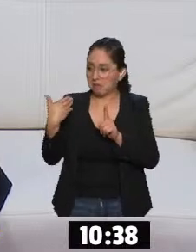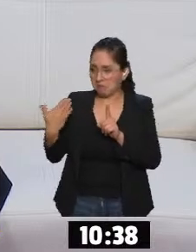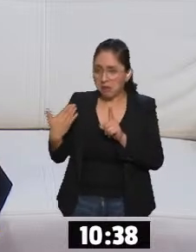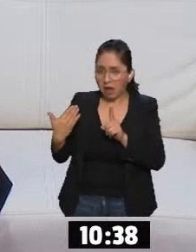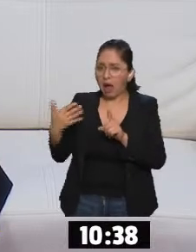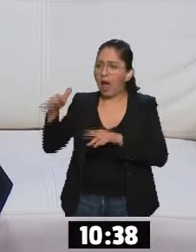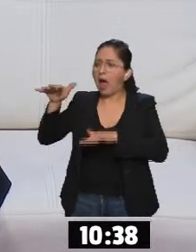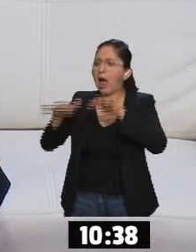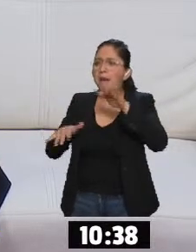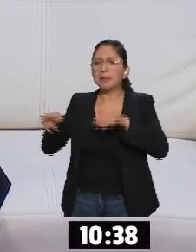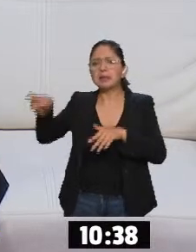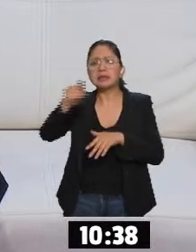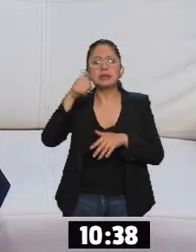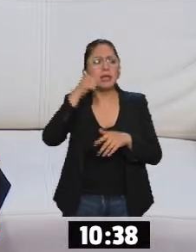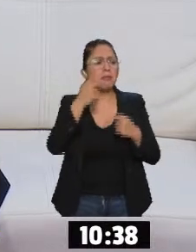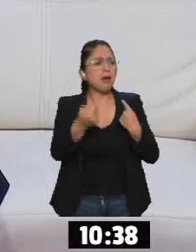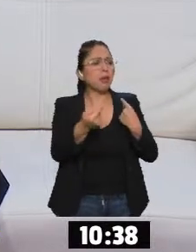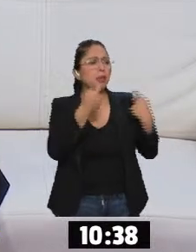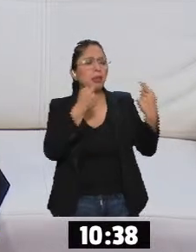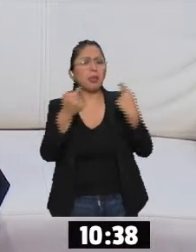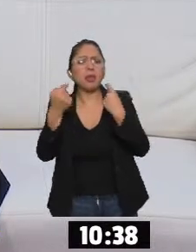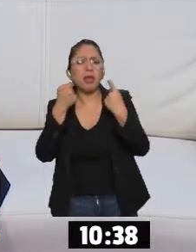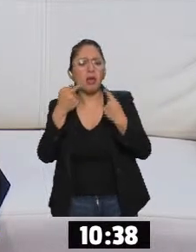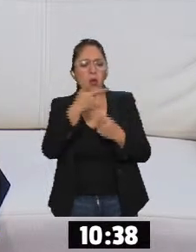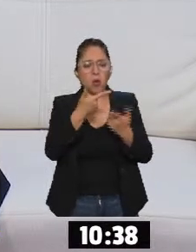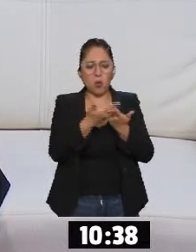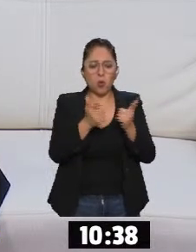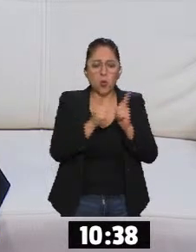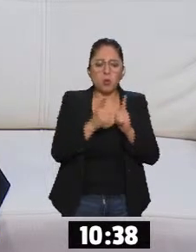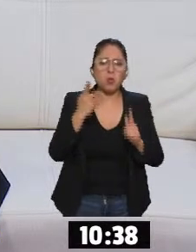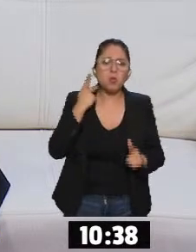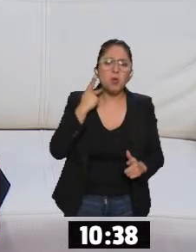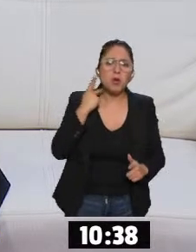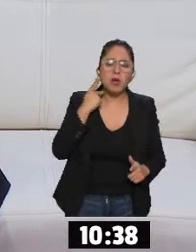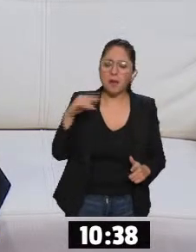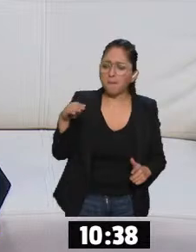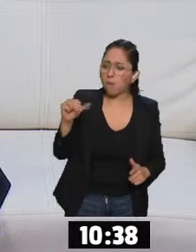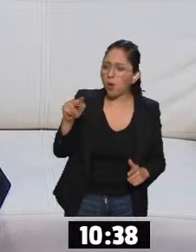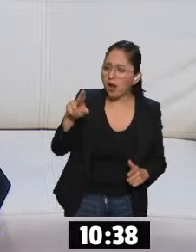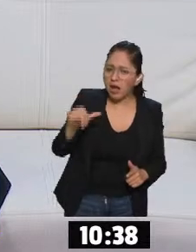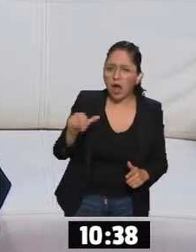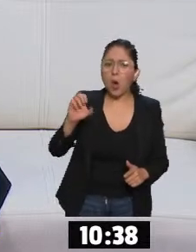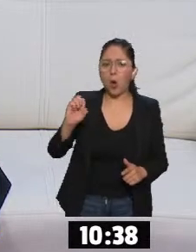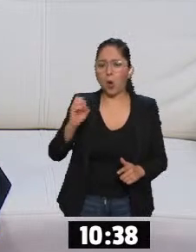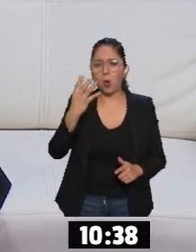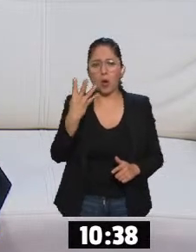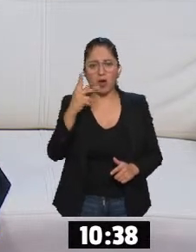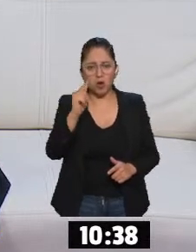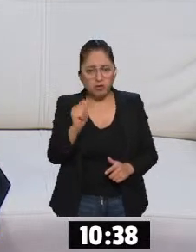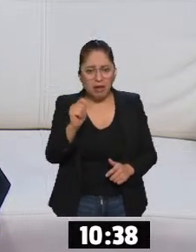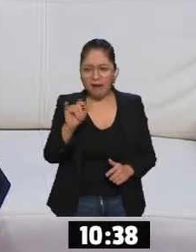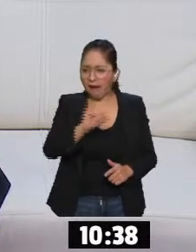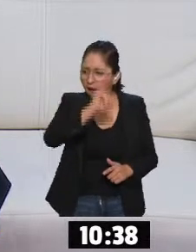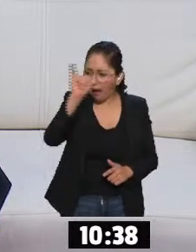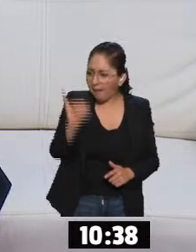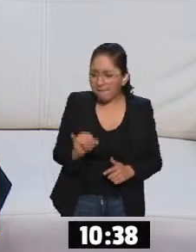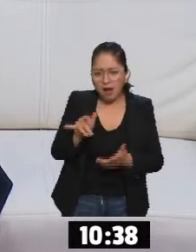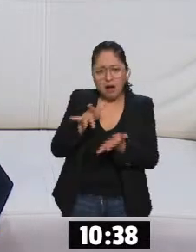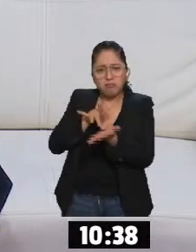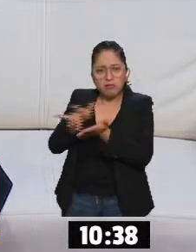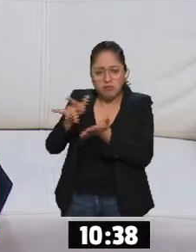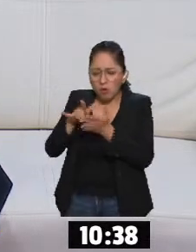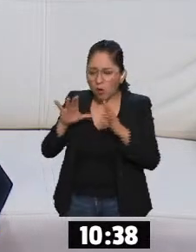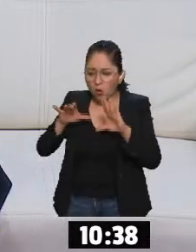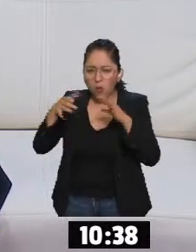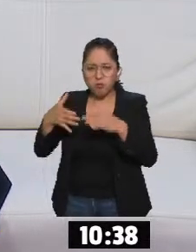en Morena o la 4T, pues no apoyamos este tipo de temas como la diversidad sexual. No, pues al revés. al contrario,